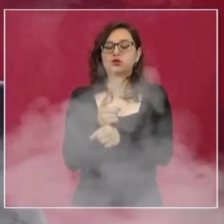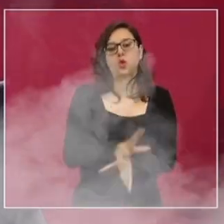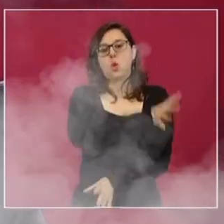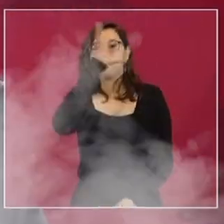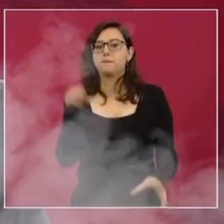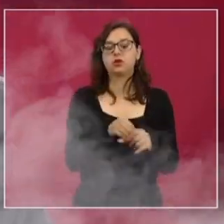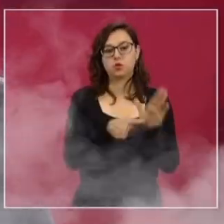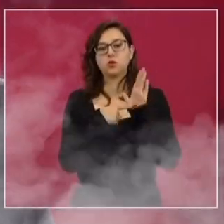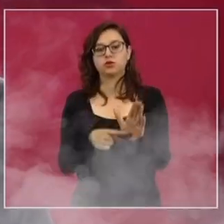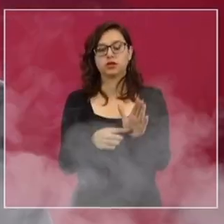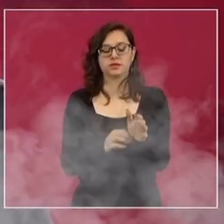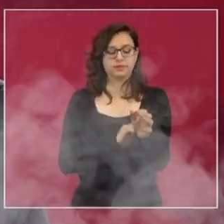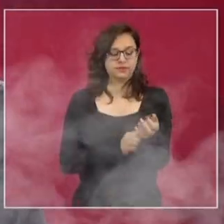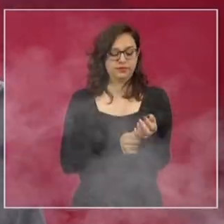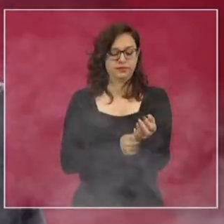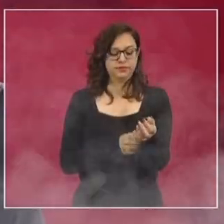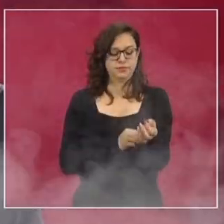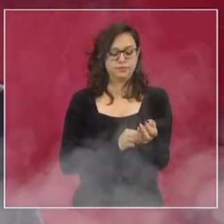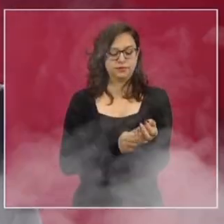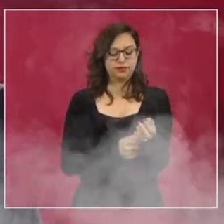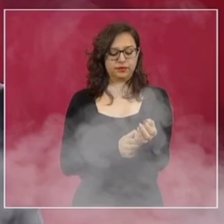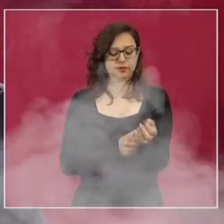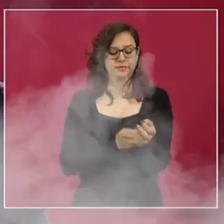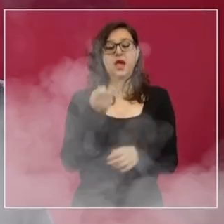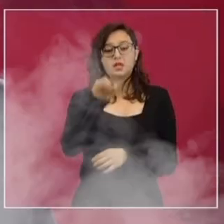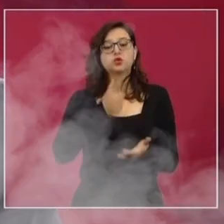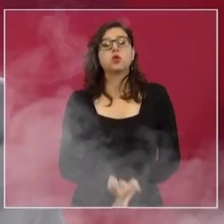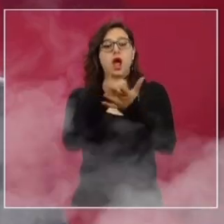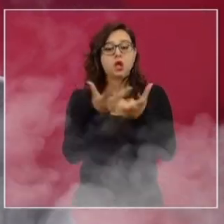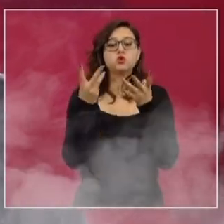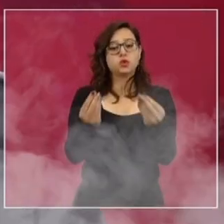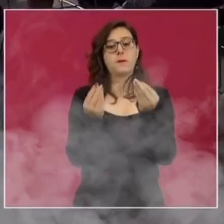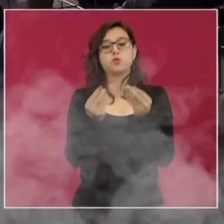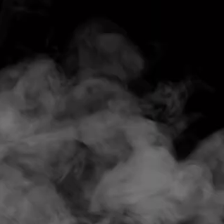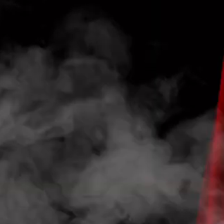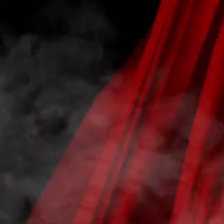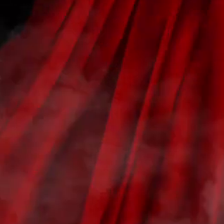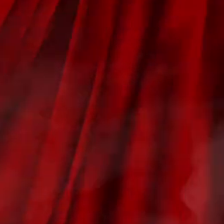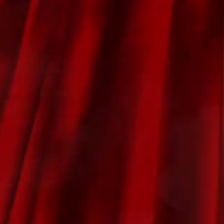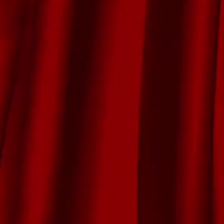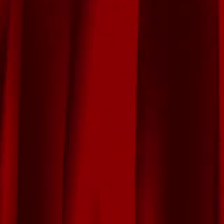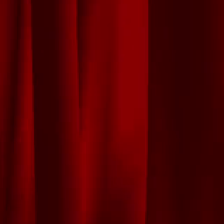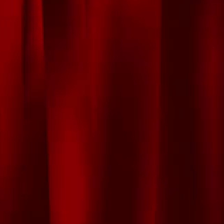Y esto, pues, ayuda mucho en la vida pública, ¿no?